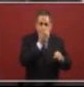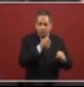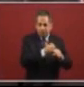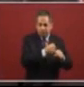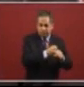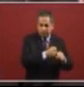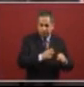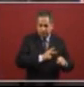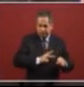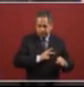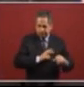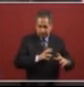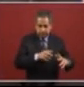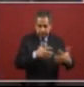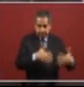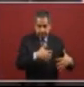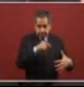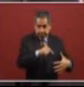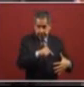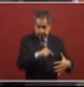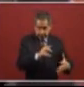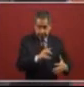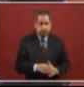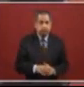Son de esas